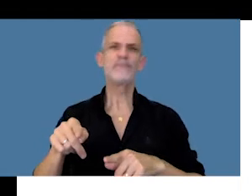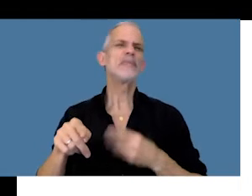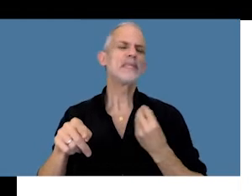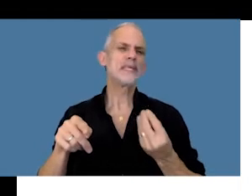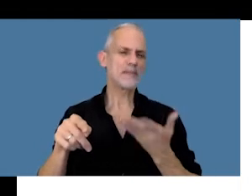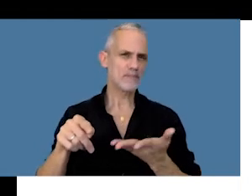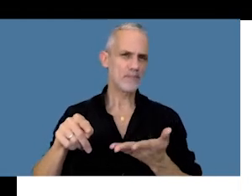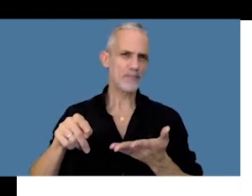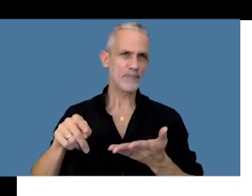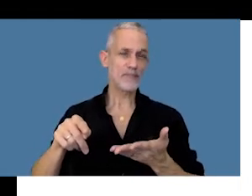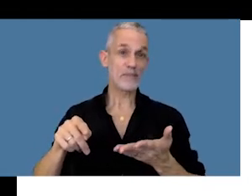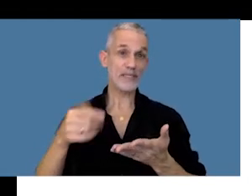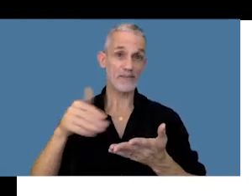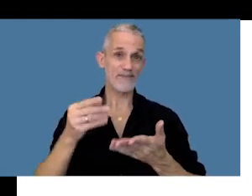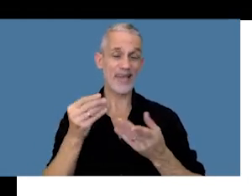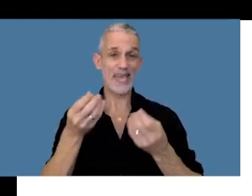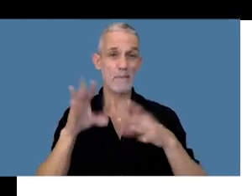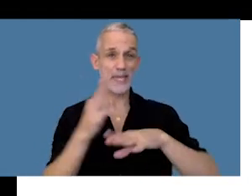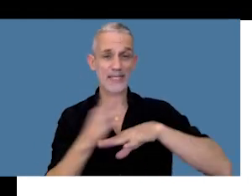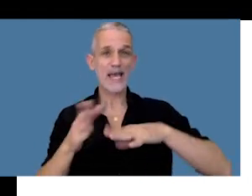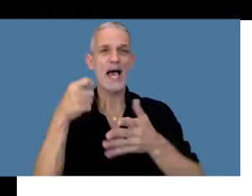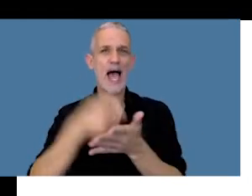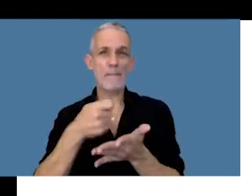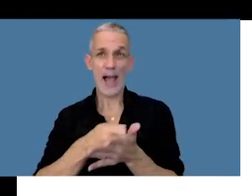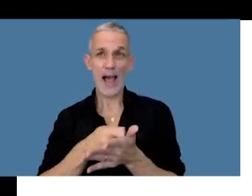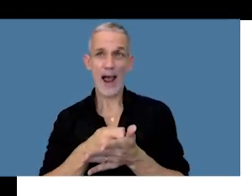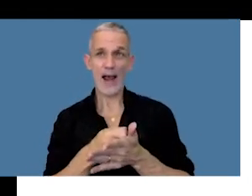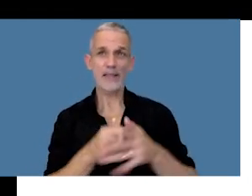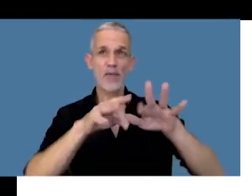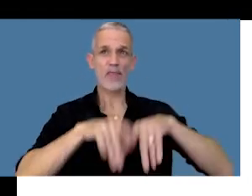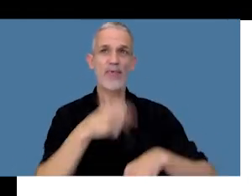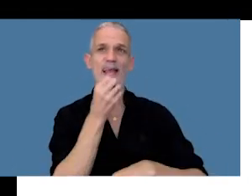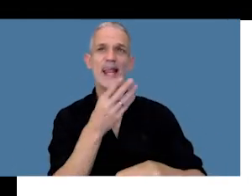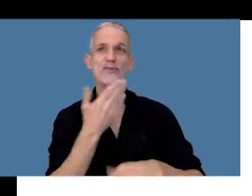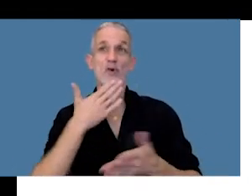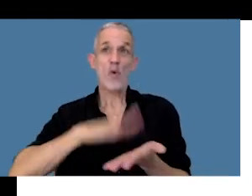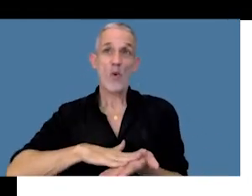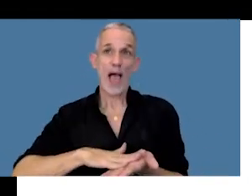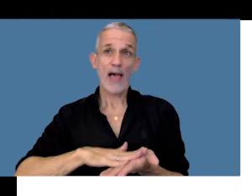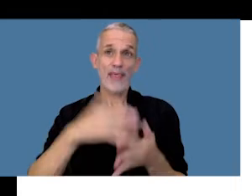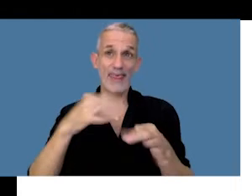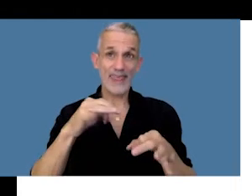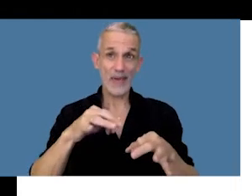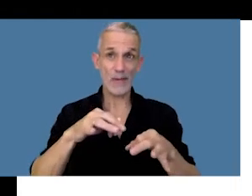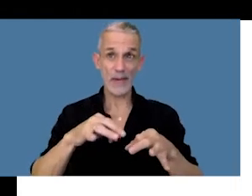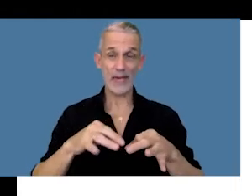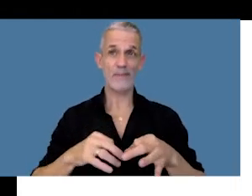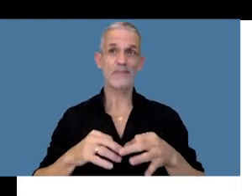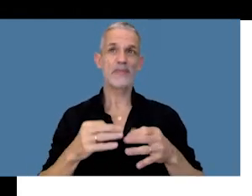hacer? Va a empezar a pagar y a presentar declaraciones juradas